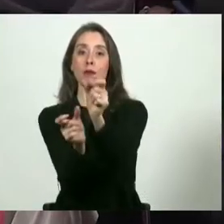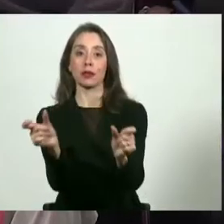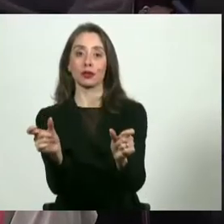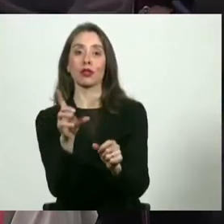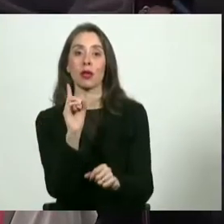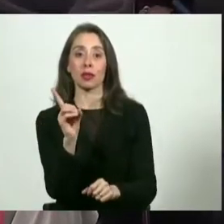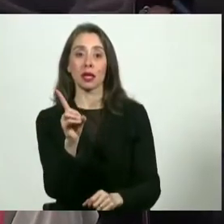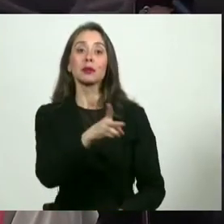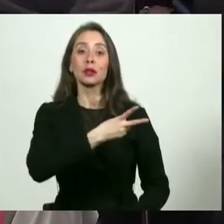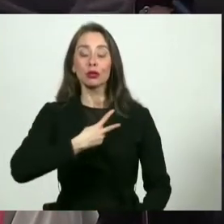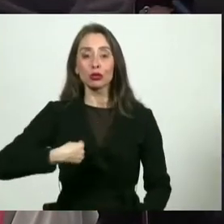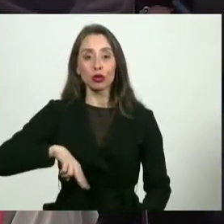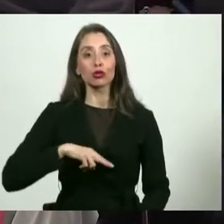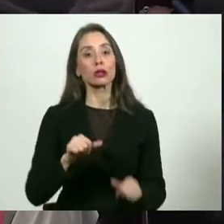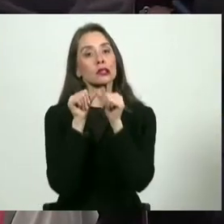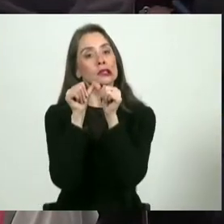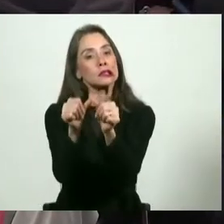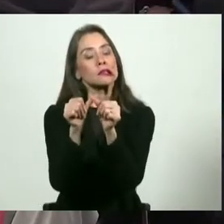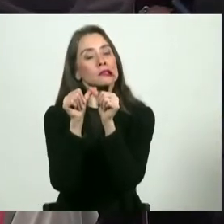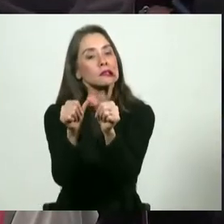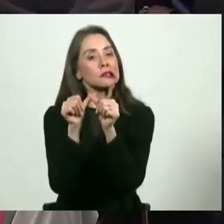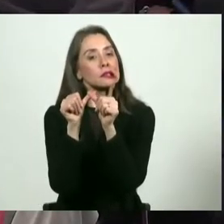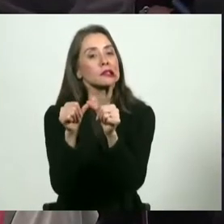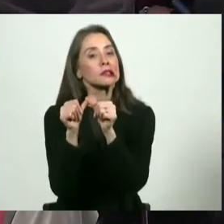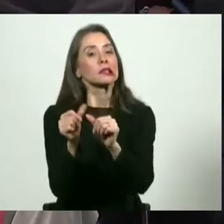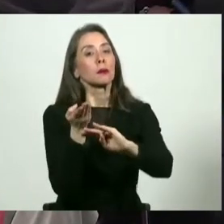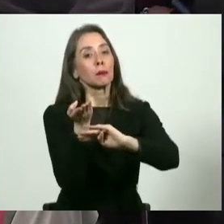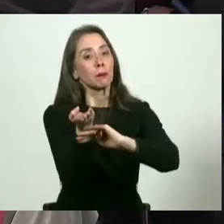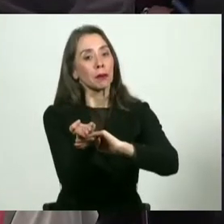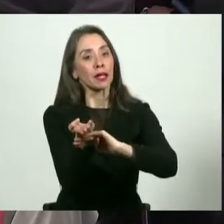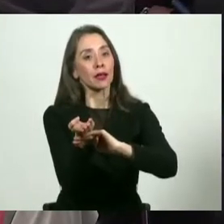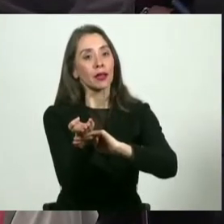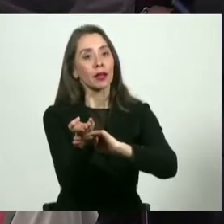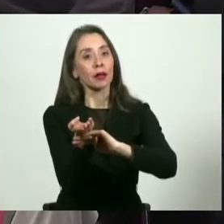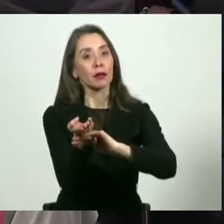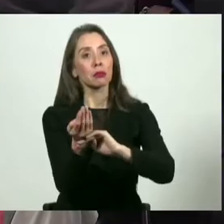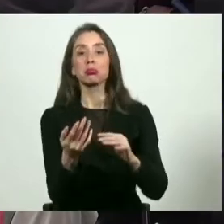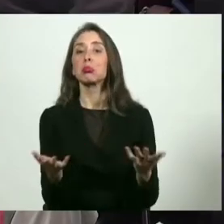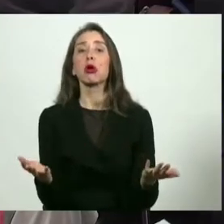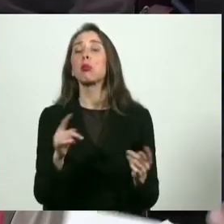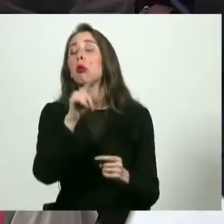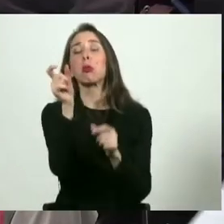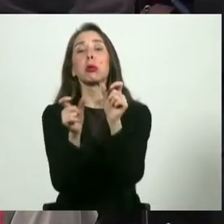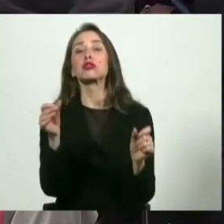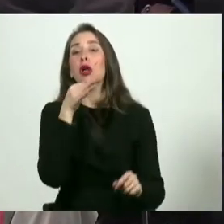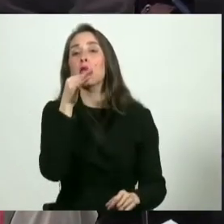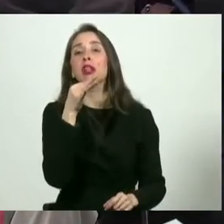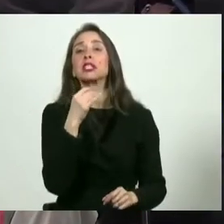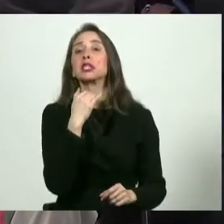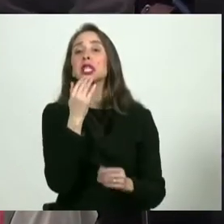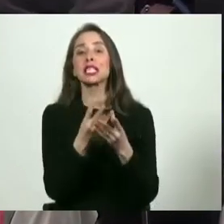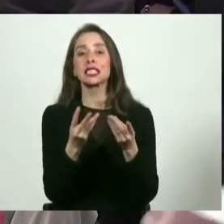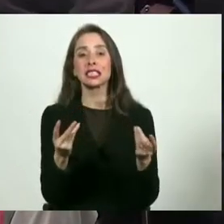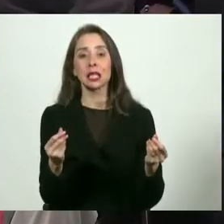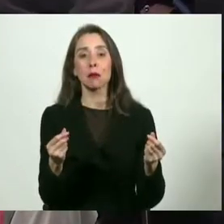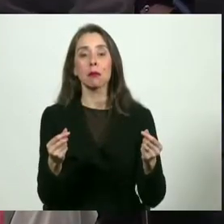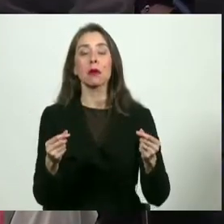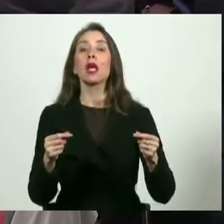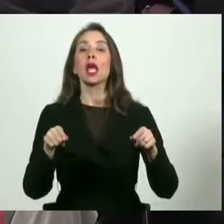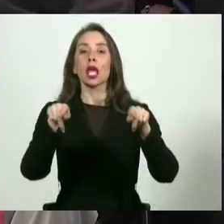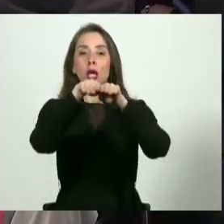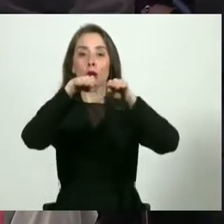Nosotros insistimos, pedimos que, como se dice, digamos, de forma muy simple, emparejar la